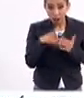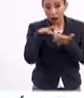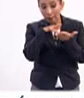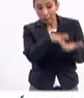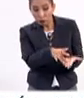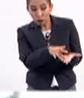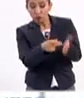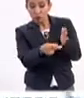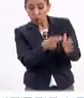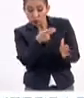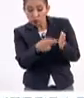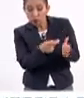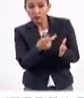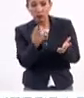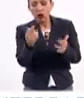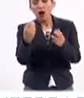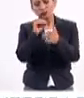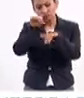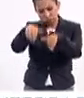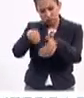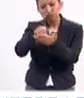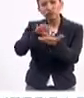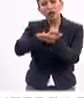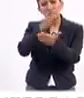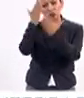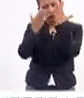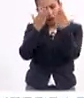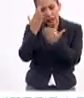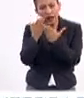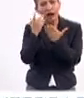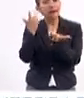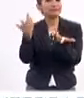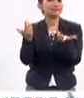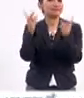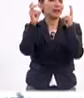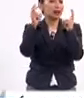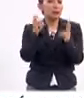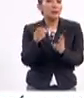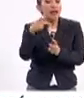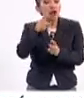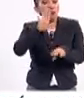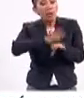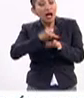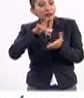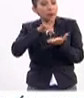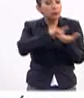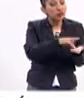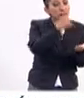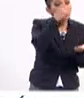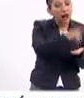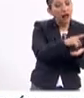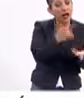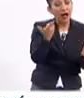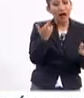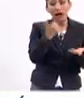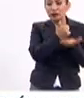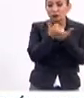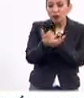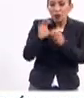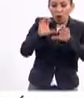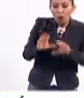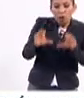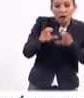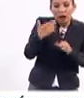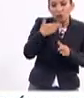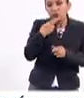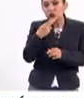apoyo constante, más allá de la inscripción, a la convocatoria, pero que exista un seguimiento constante